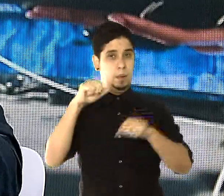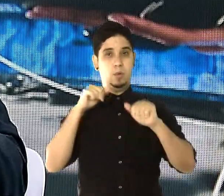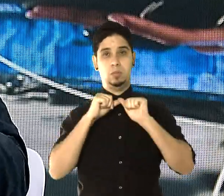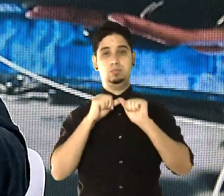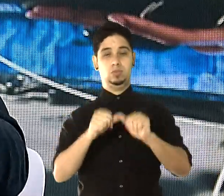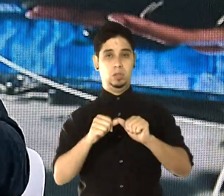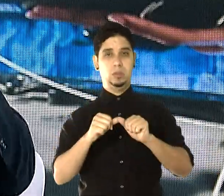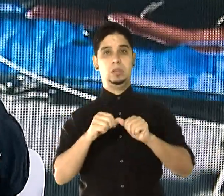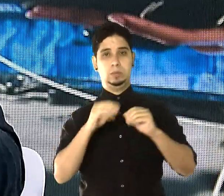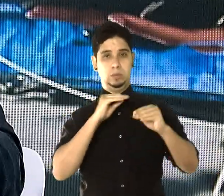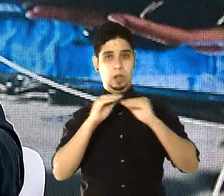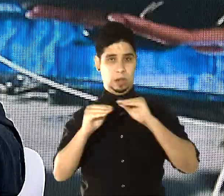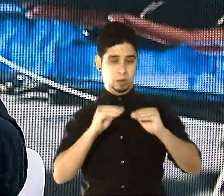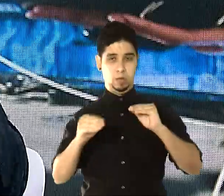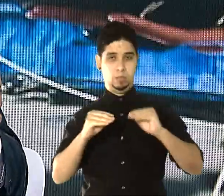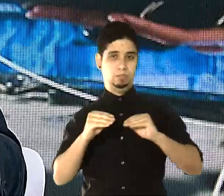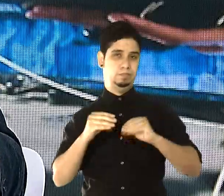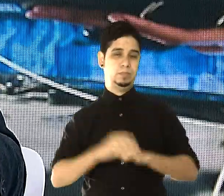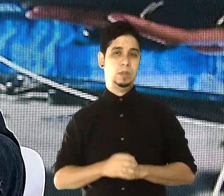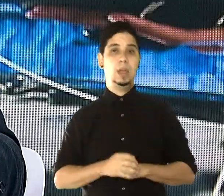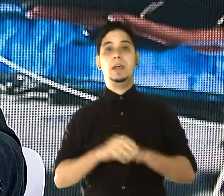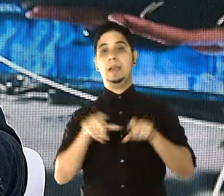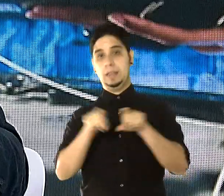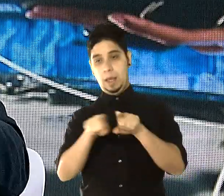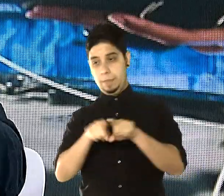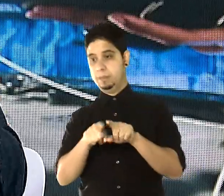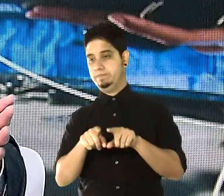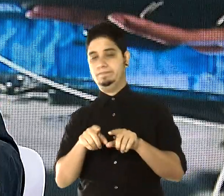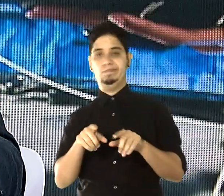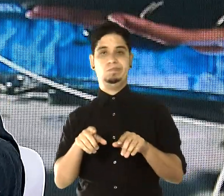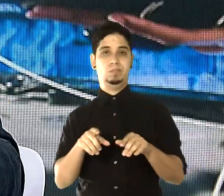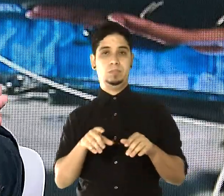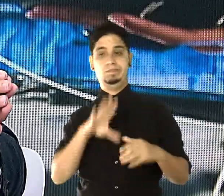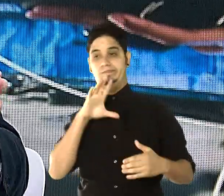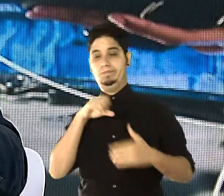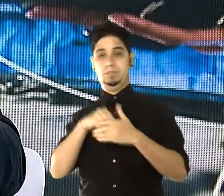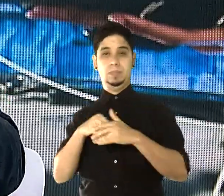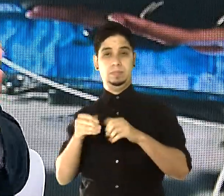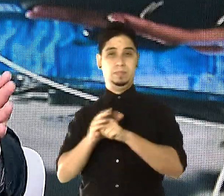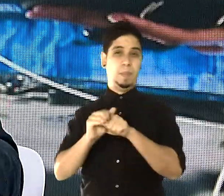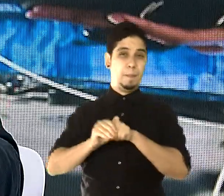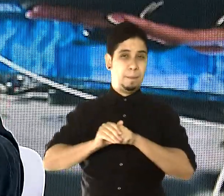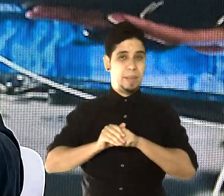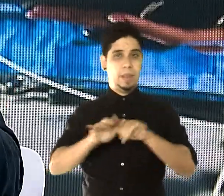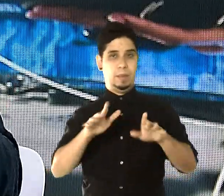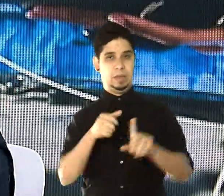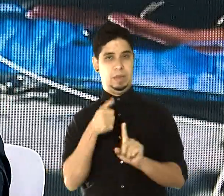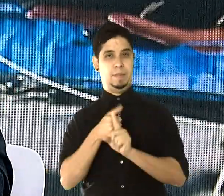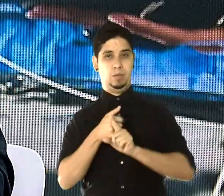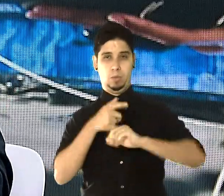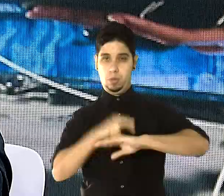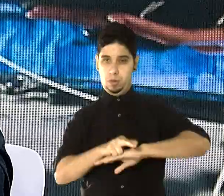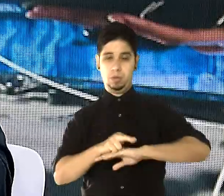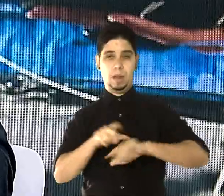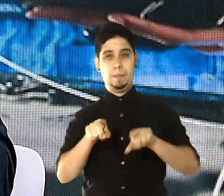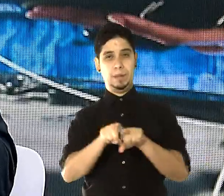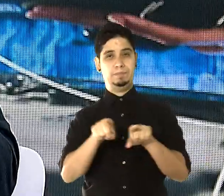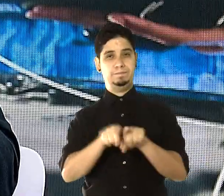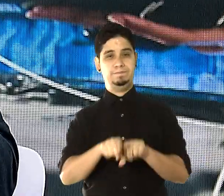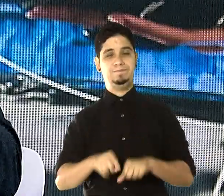María, y coincide con la pandemia global, que como sabemos impactó a Puerto Rico de una manera sin precedentes. Así